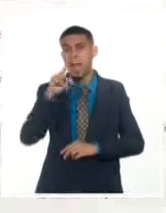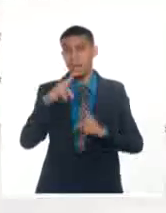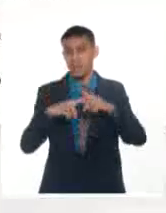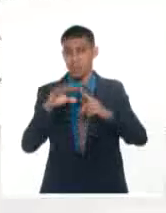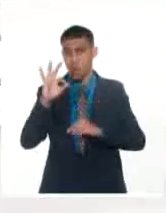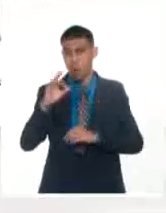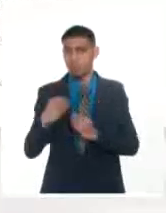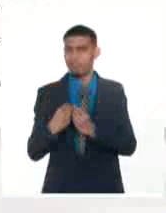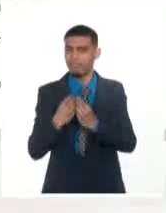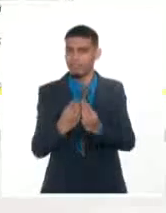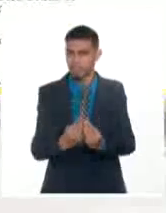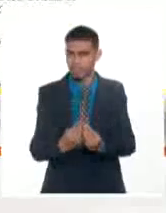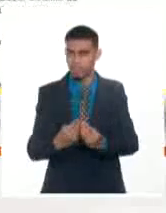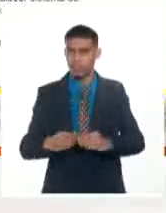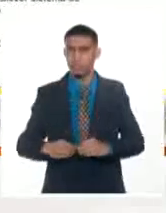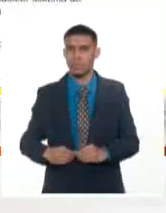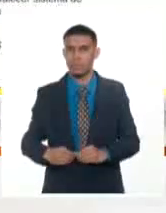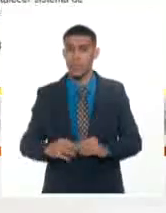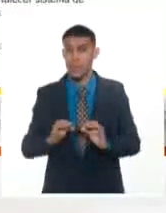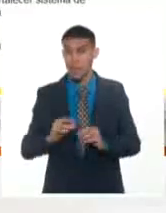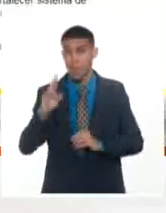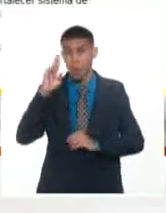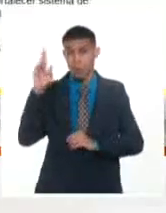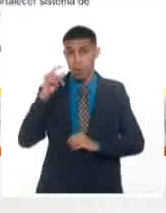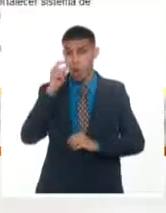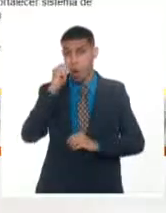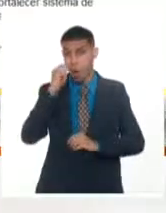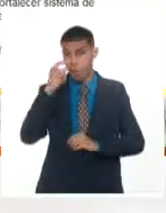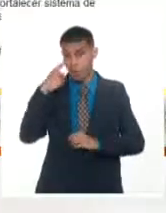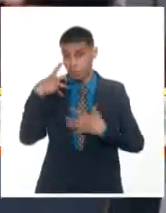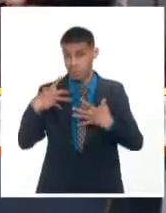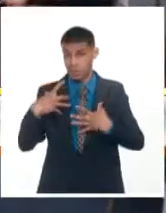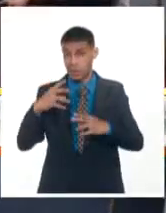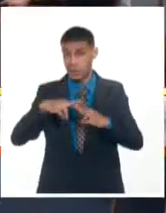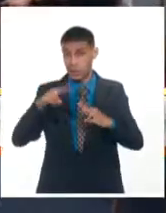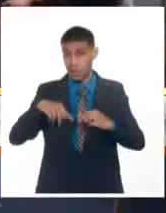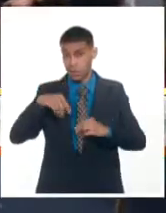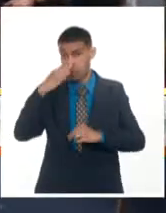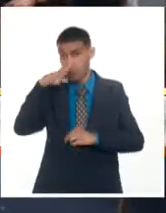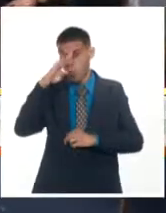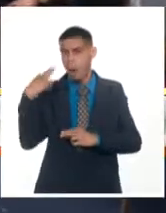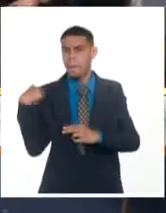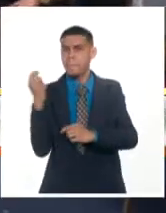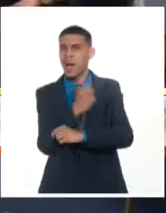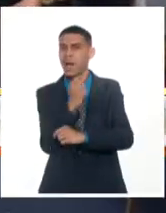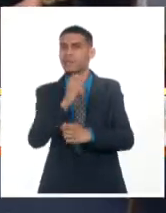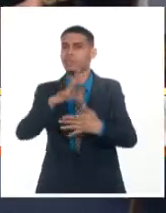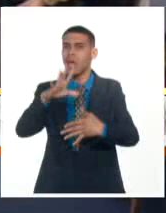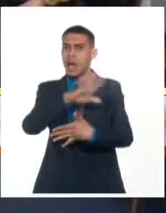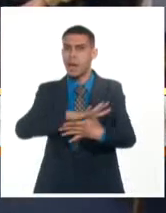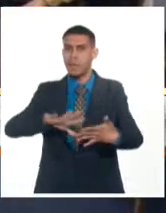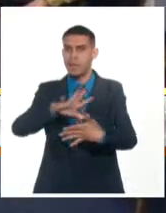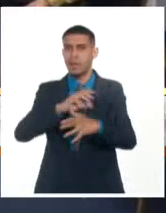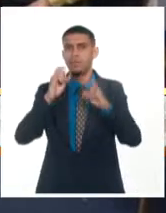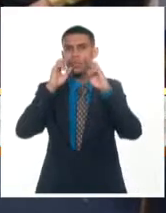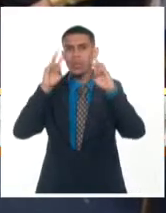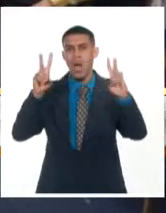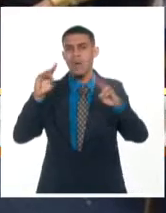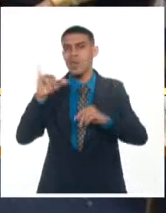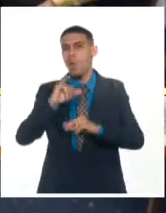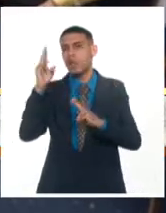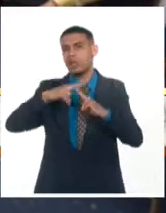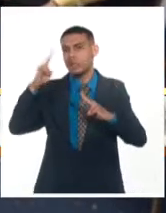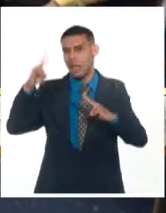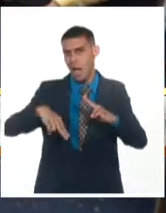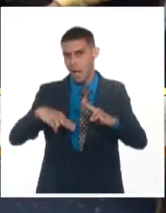Según publica Prensa Latina, el homenaje tuvo lugar durante la presentación del libro Maestro de las Américas, Una vida en el drama del mundo, de